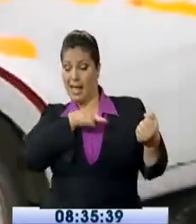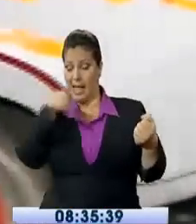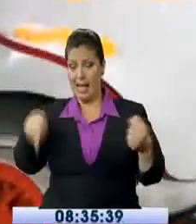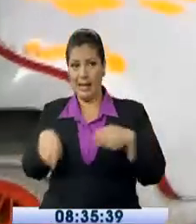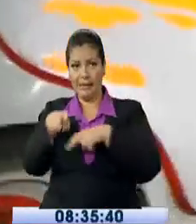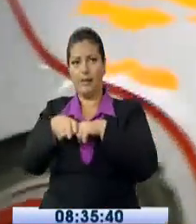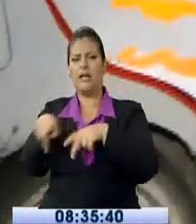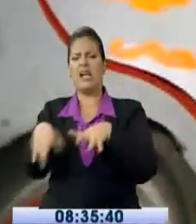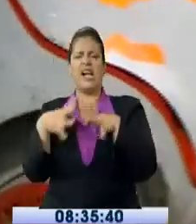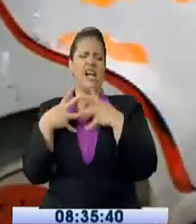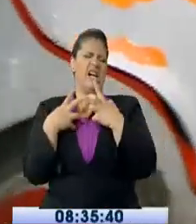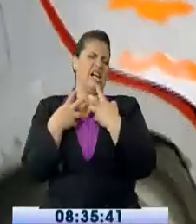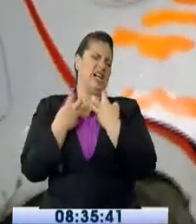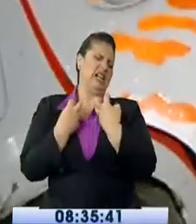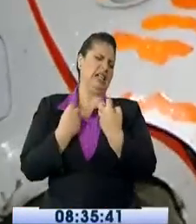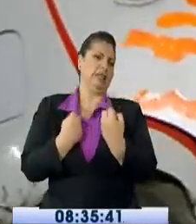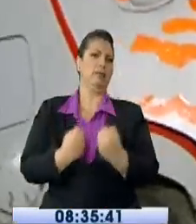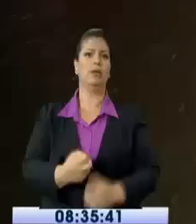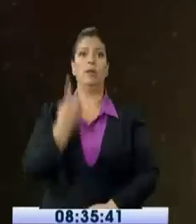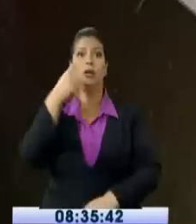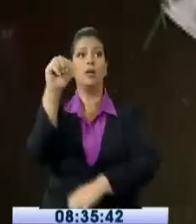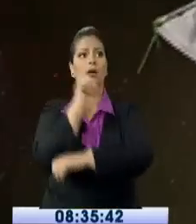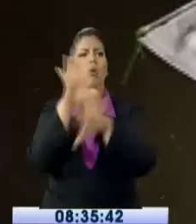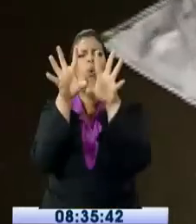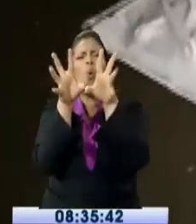El auto quedó completamente destruido.